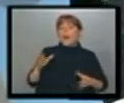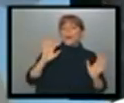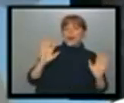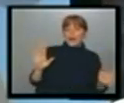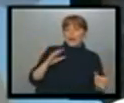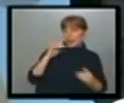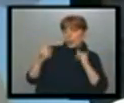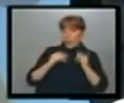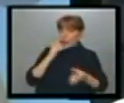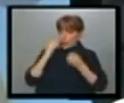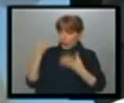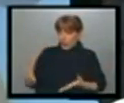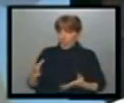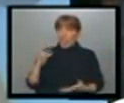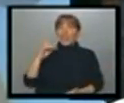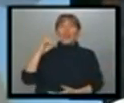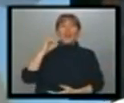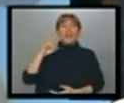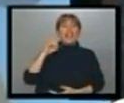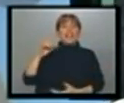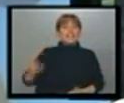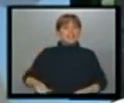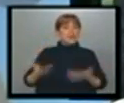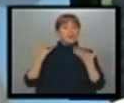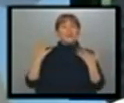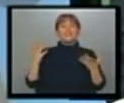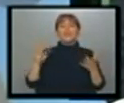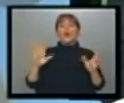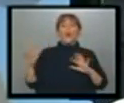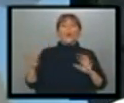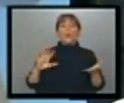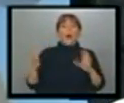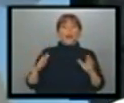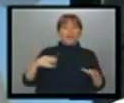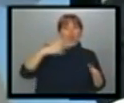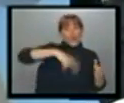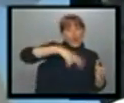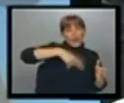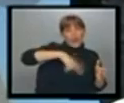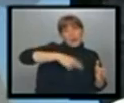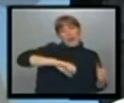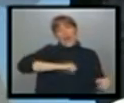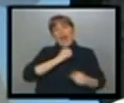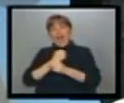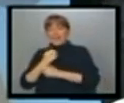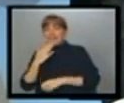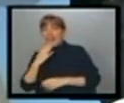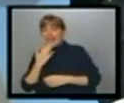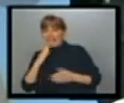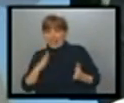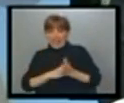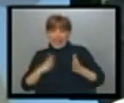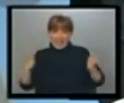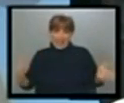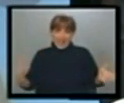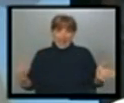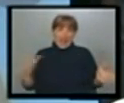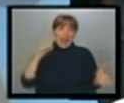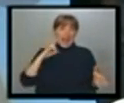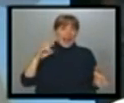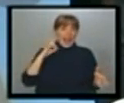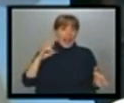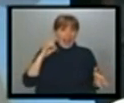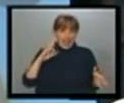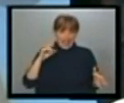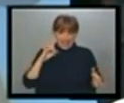lácteos de noviembre hasta esta parte? Es decir, lo que ha cruzado todo el gobierno de Mauricio Macri. Para que te des una idea, la leche